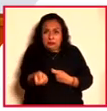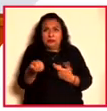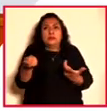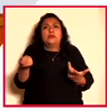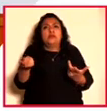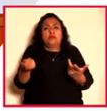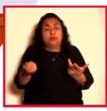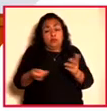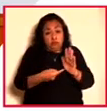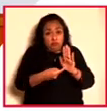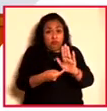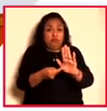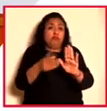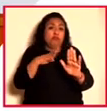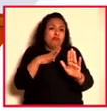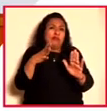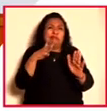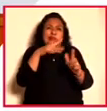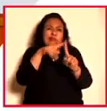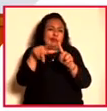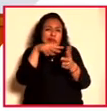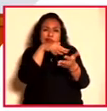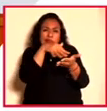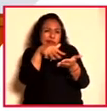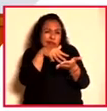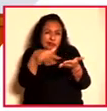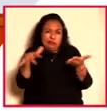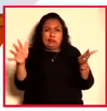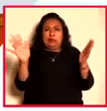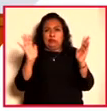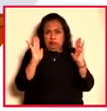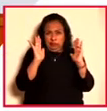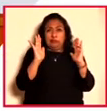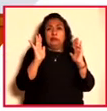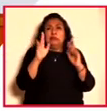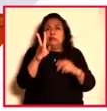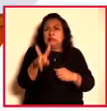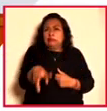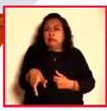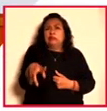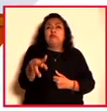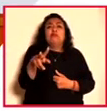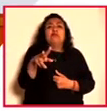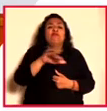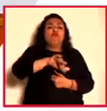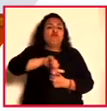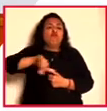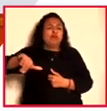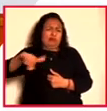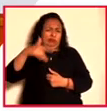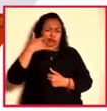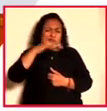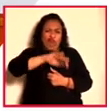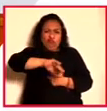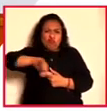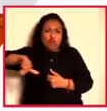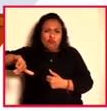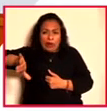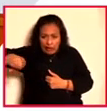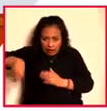mesa una serie de lecturas y de ediciones que curiosamente han estado marginadas en un